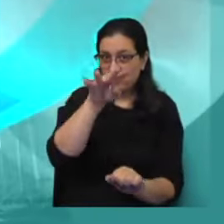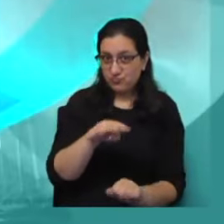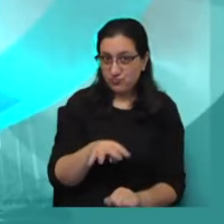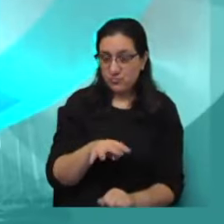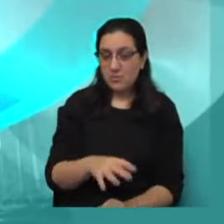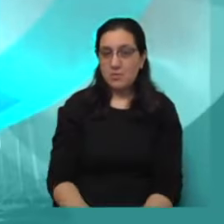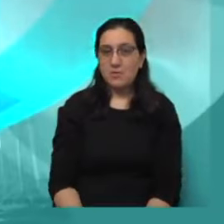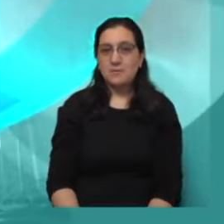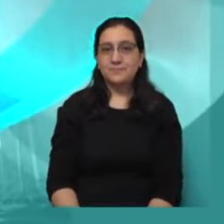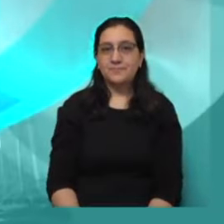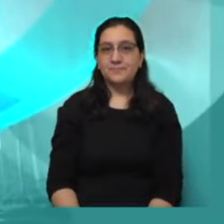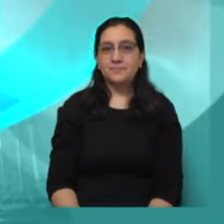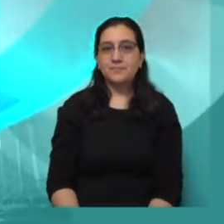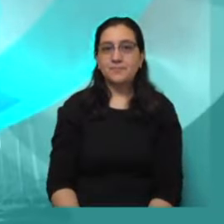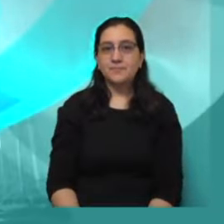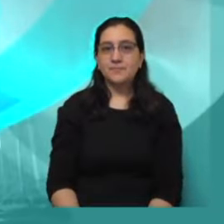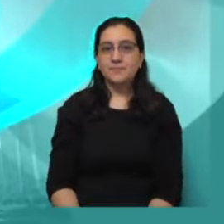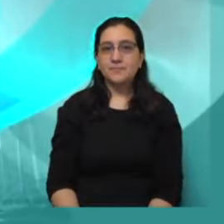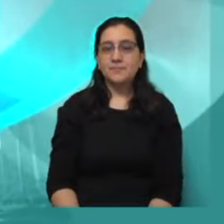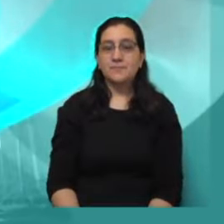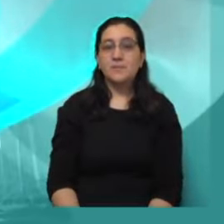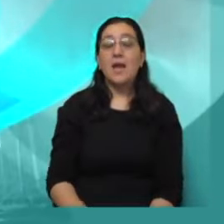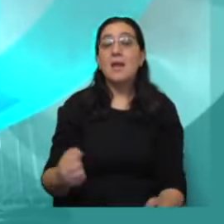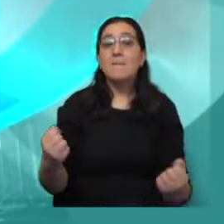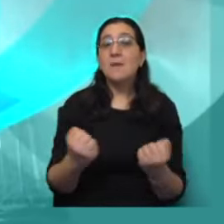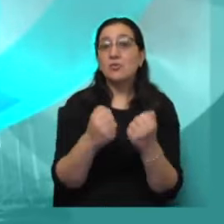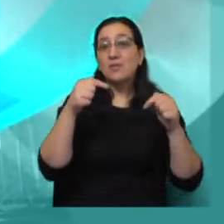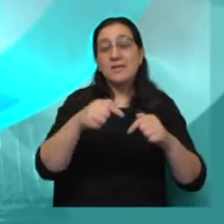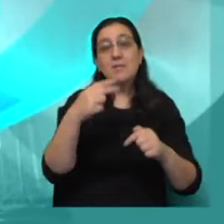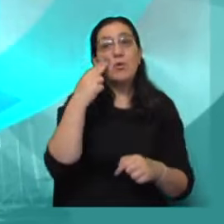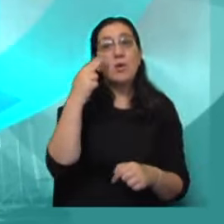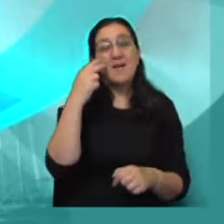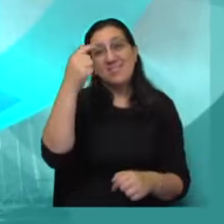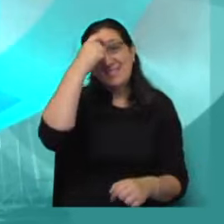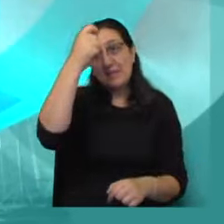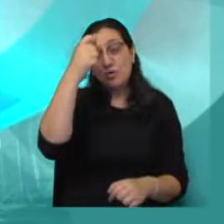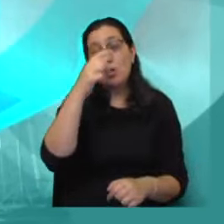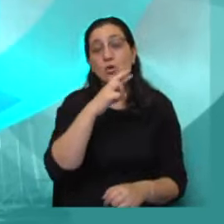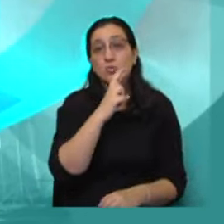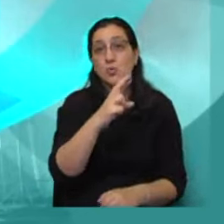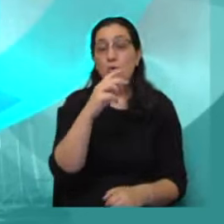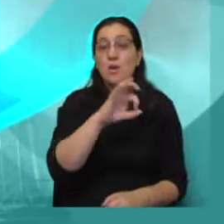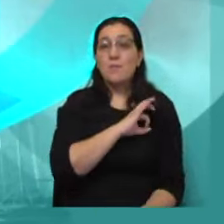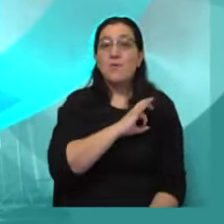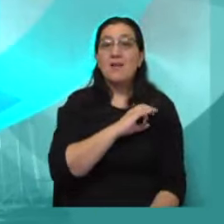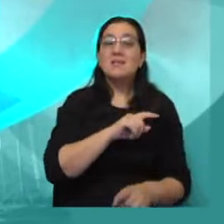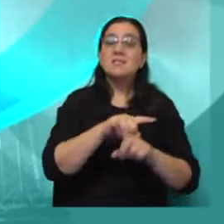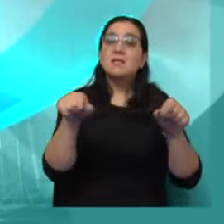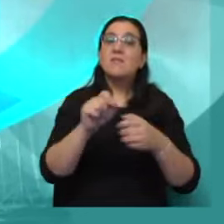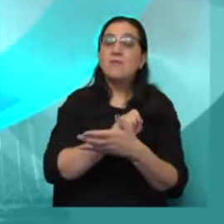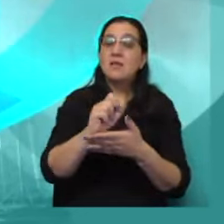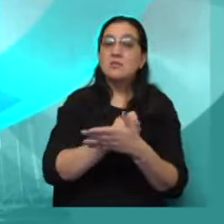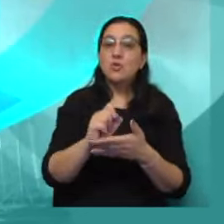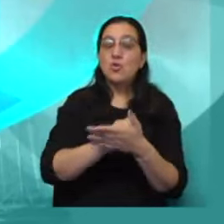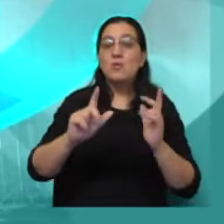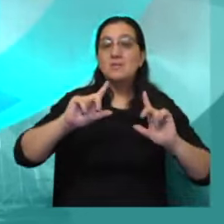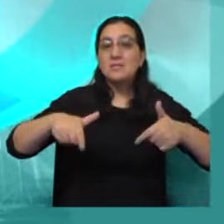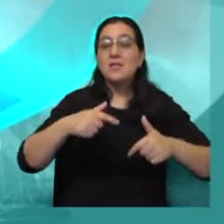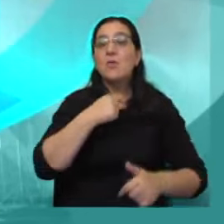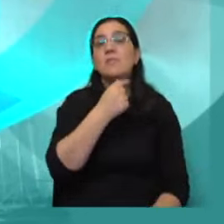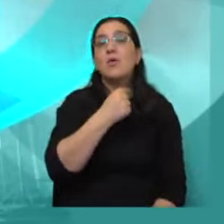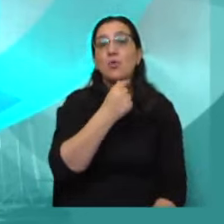leo. Asimismo, considerando el impacto de que este incidente técnico podría tener en los resultados de la prueba y en la certificación de los postulantes como licenciados en